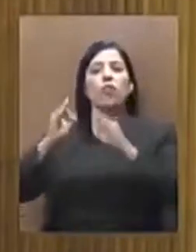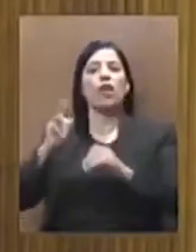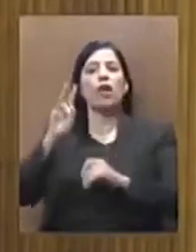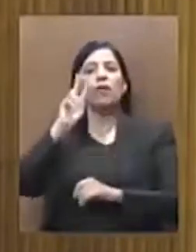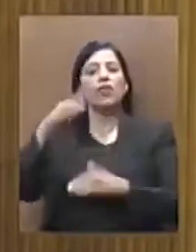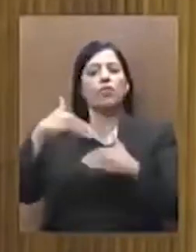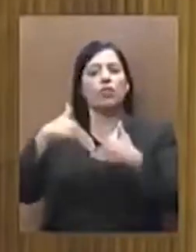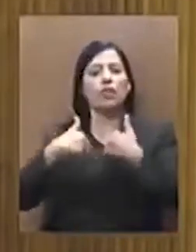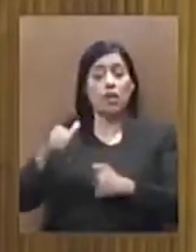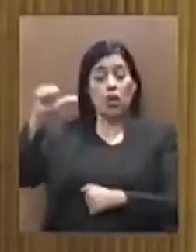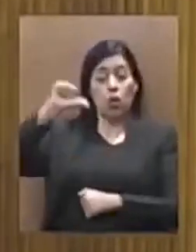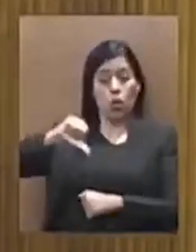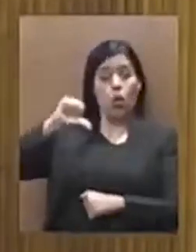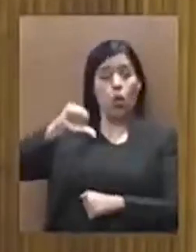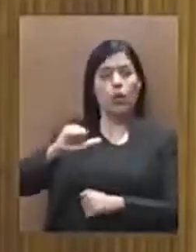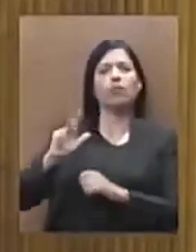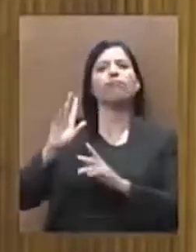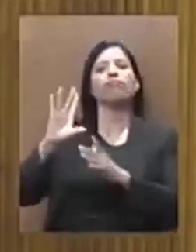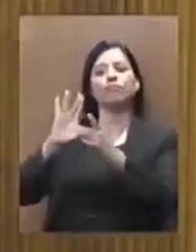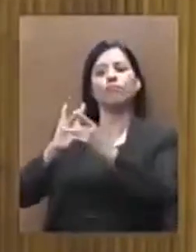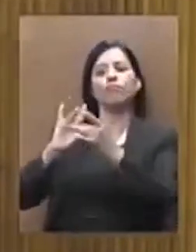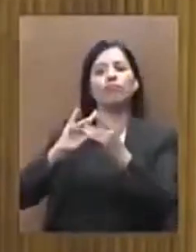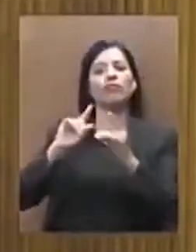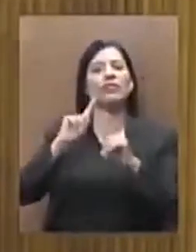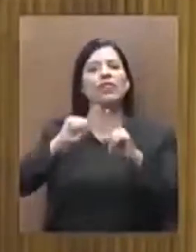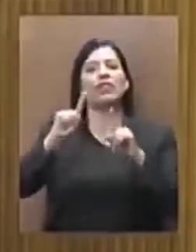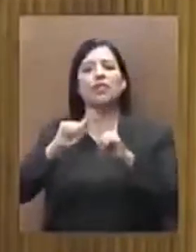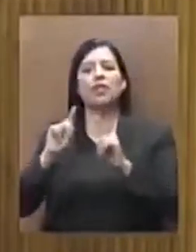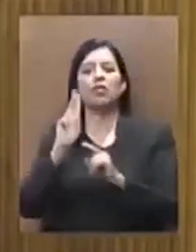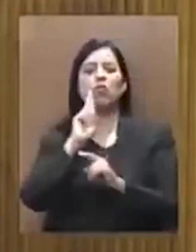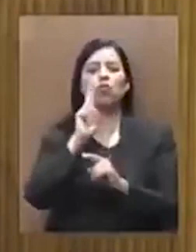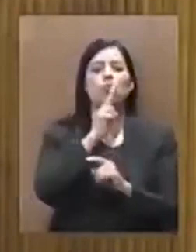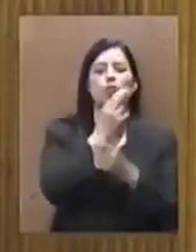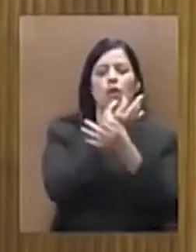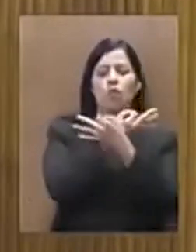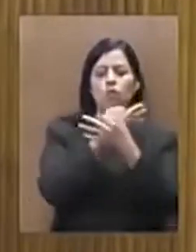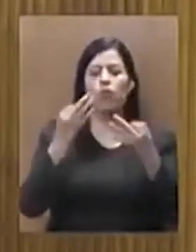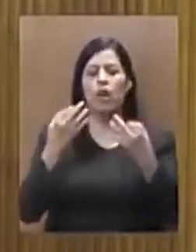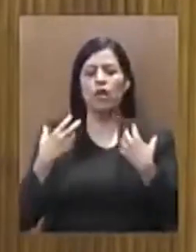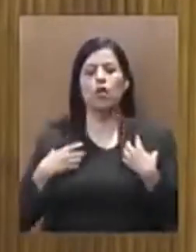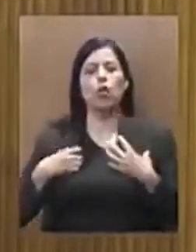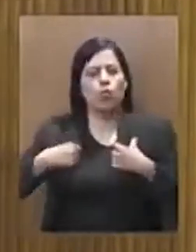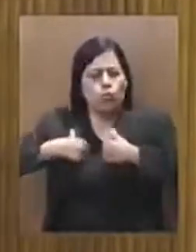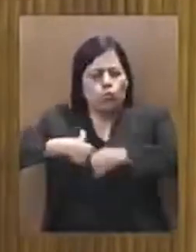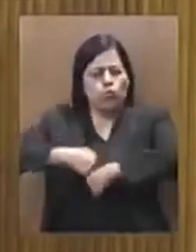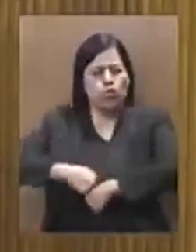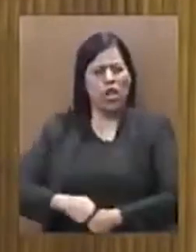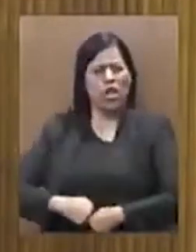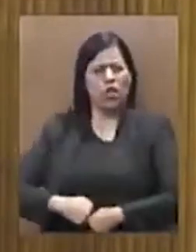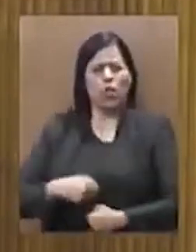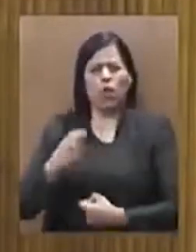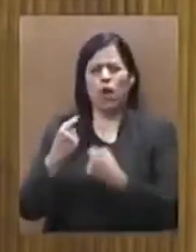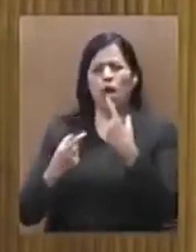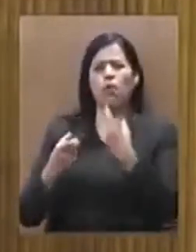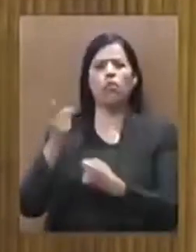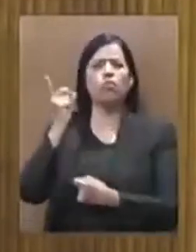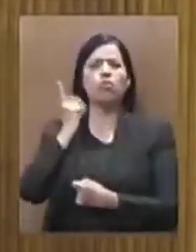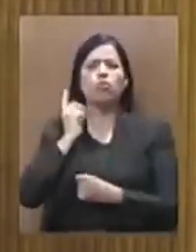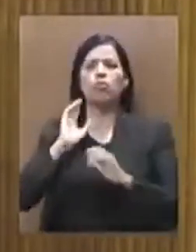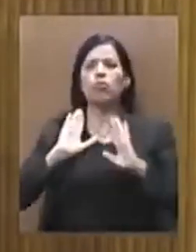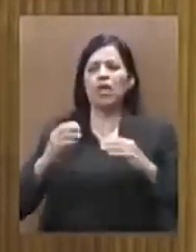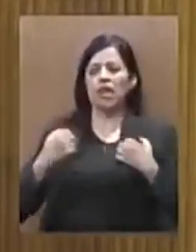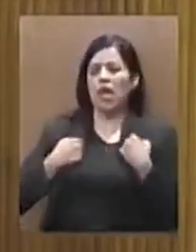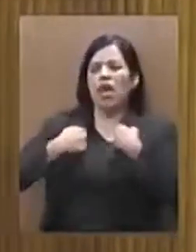el día de hoy ellos han estado hablando con los medios de comunicación les han llevado un chaleco se han puesto un chaleco algunos diputados ya se pusieron